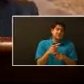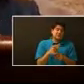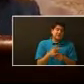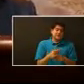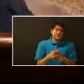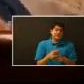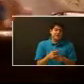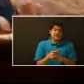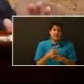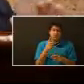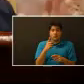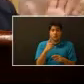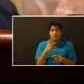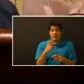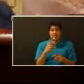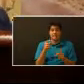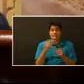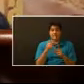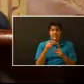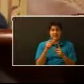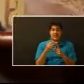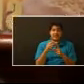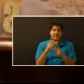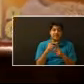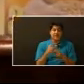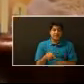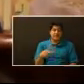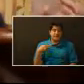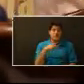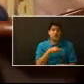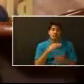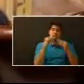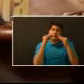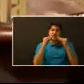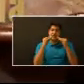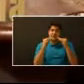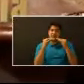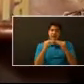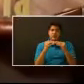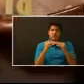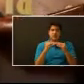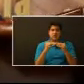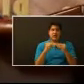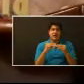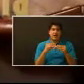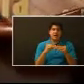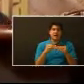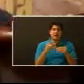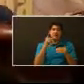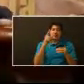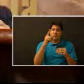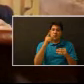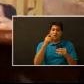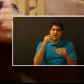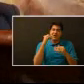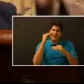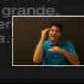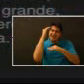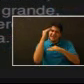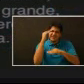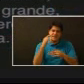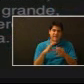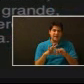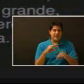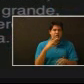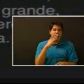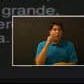Gibor. Gibor, nosotros hemos sido enseñados y que es una faceta de hombre en la Biblia. Se